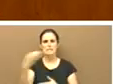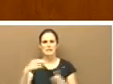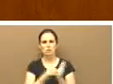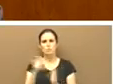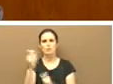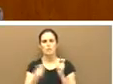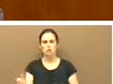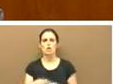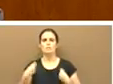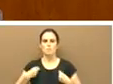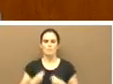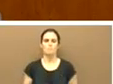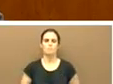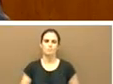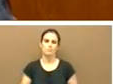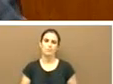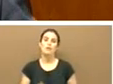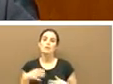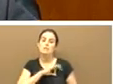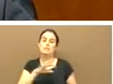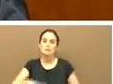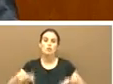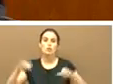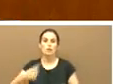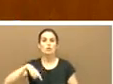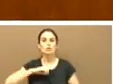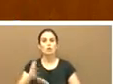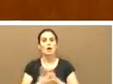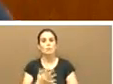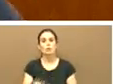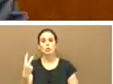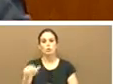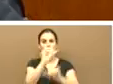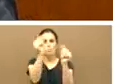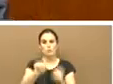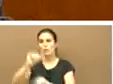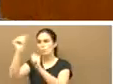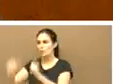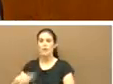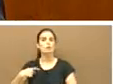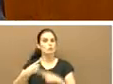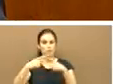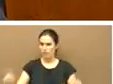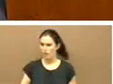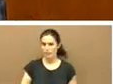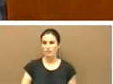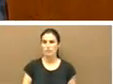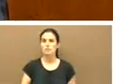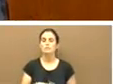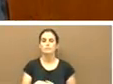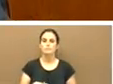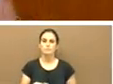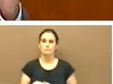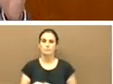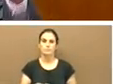ciudadanos. Señorías, estamos hablando de dos modelos del comercio de proximidad radicalmente distintos.